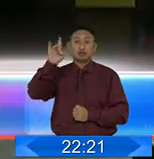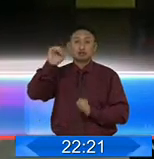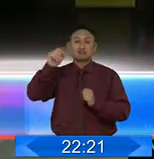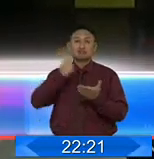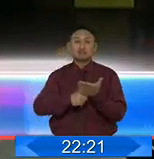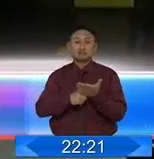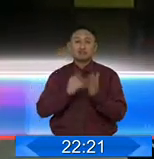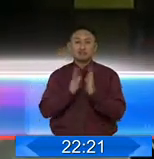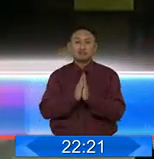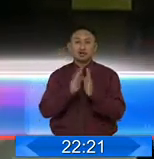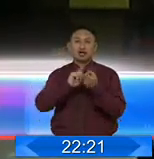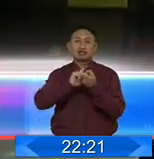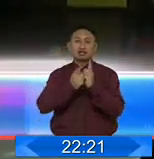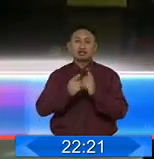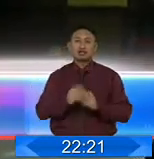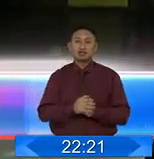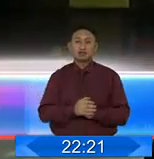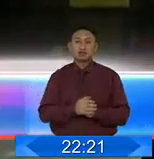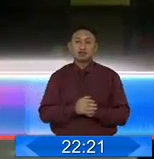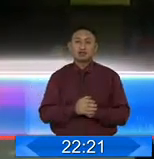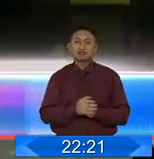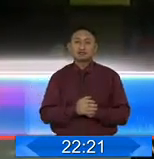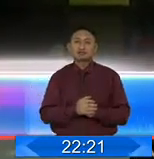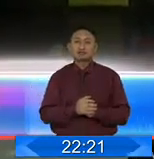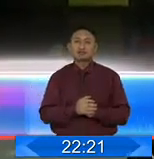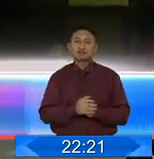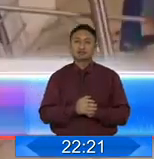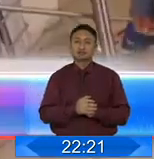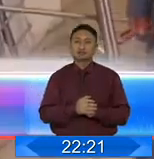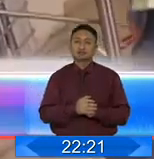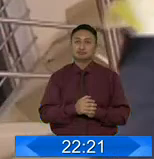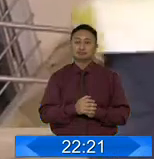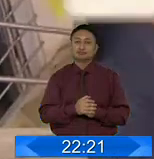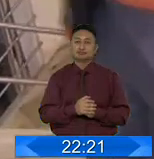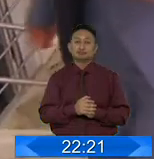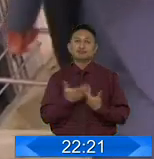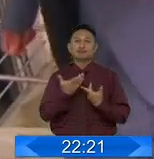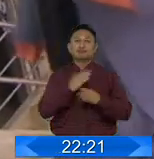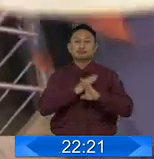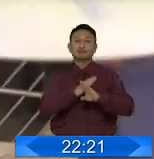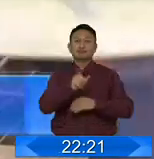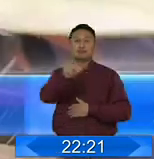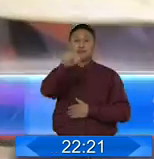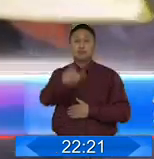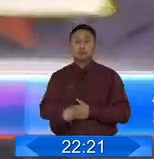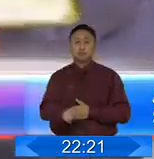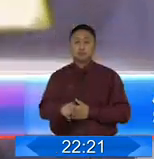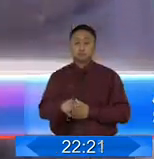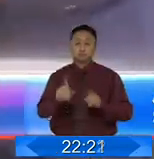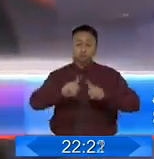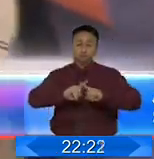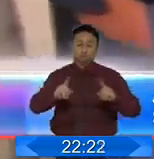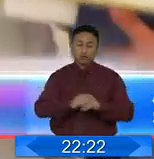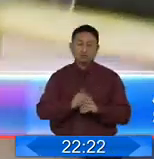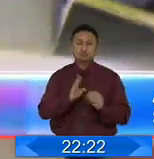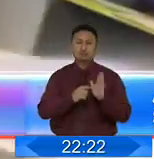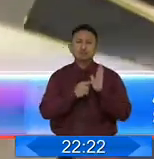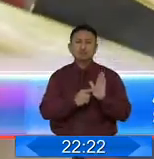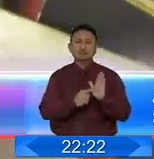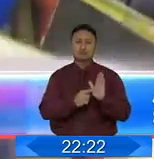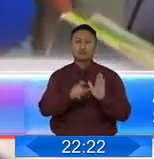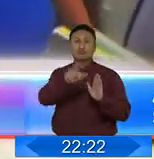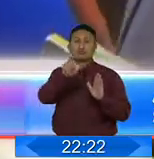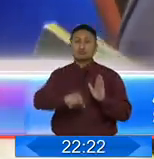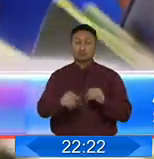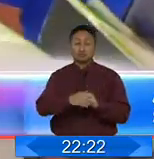de apelación ante la corte, ante la sala penal de la Corte Provincial de Guayas. La defensa de uno de los implicados, sin embargo, expuso que padece